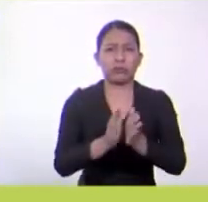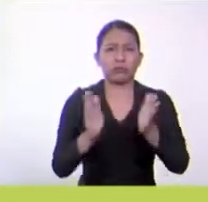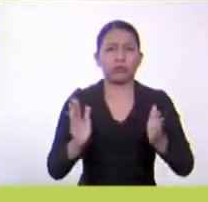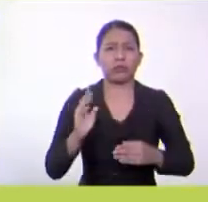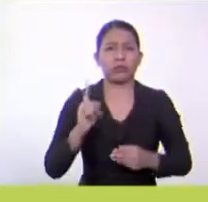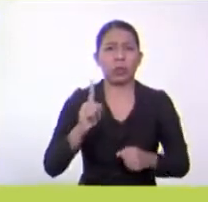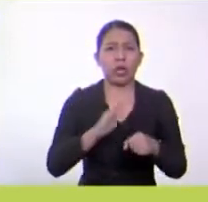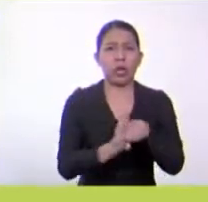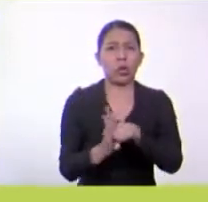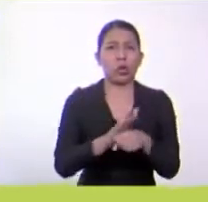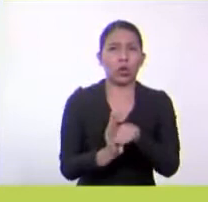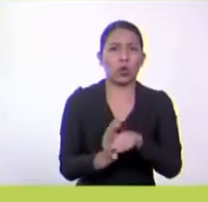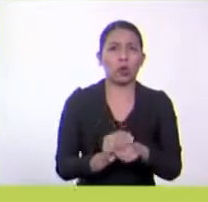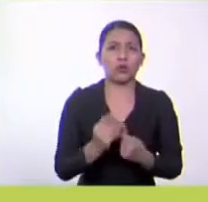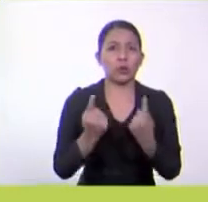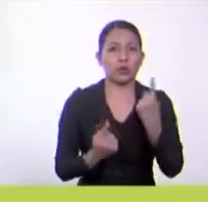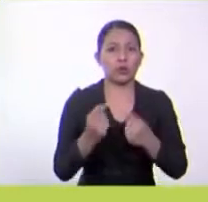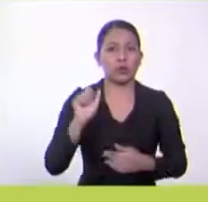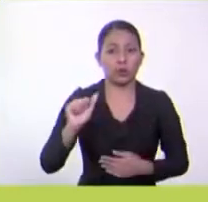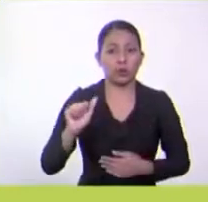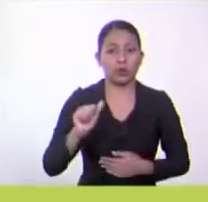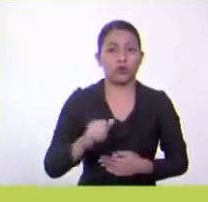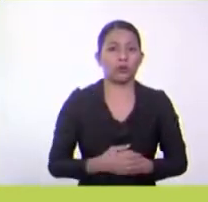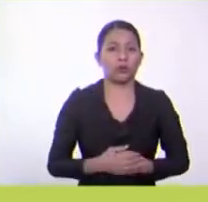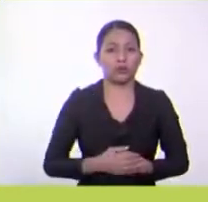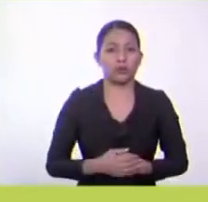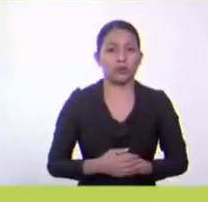alcohol? Literal A,